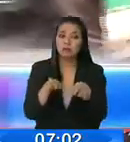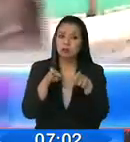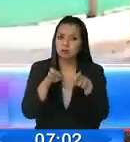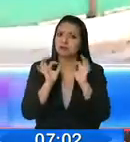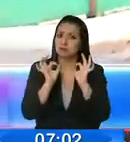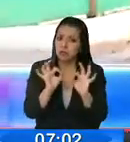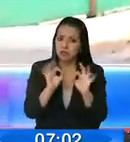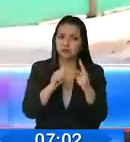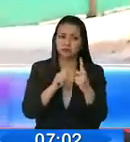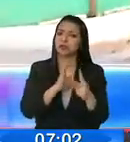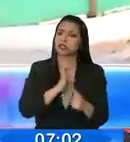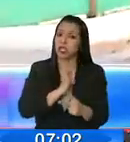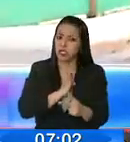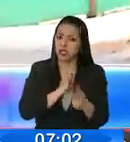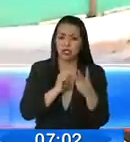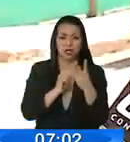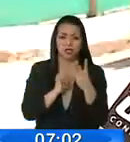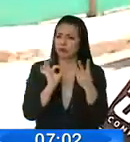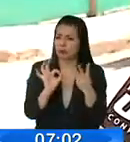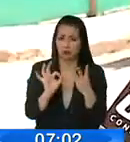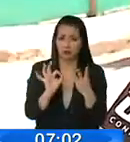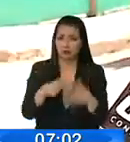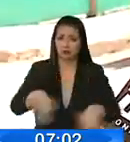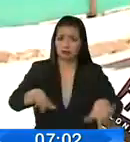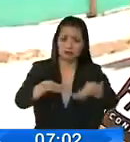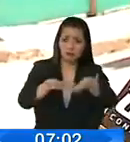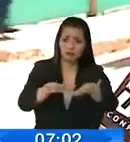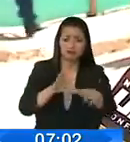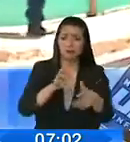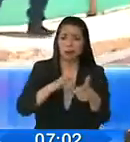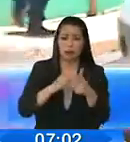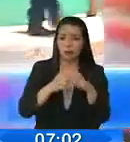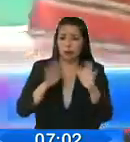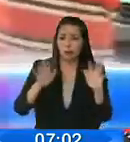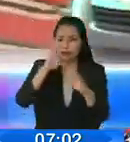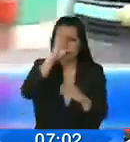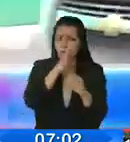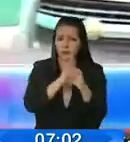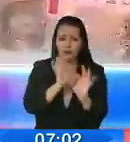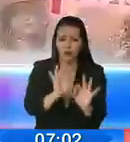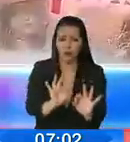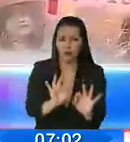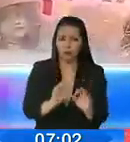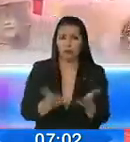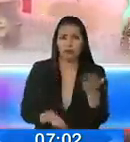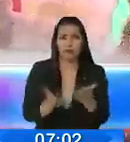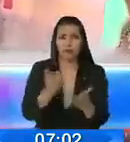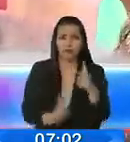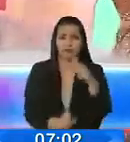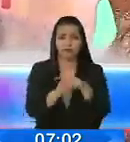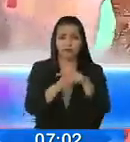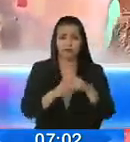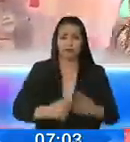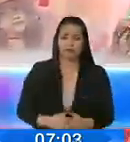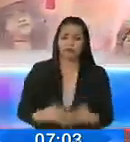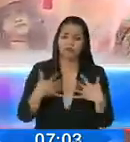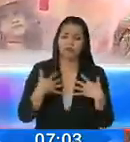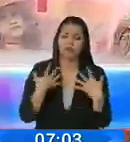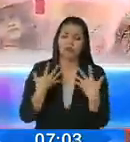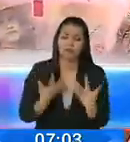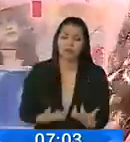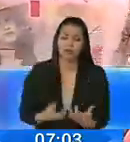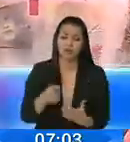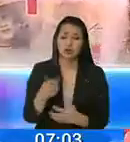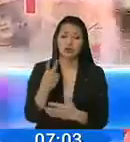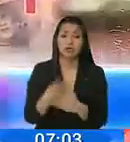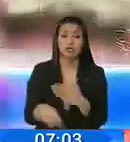técnica, adecuada al fin, a la finalidad de realizar este trabajo. Solo quiero que se haga justicia por esos